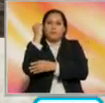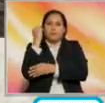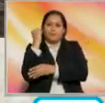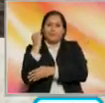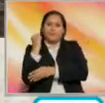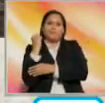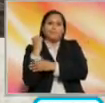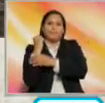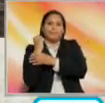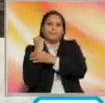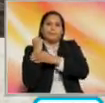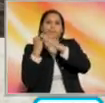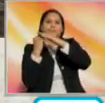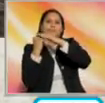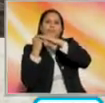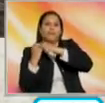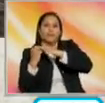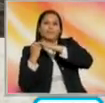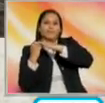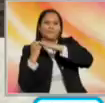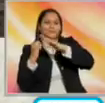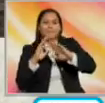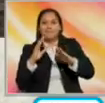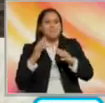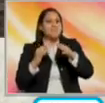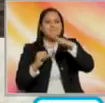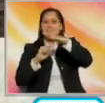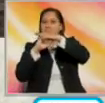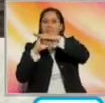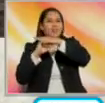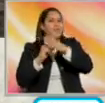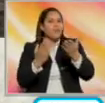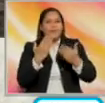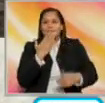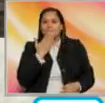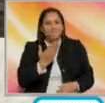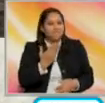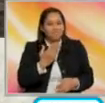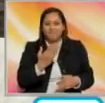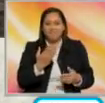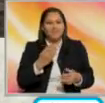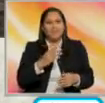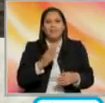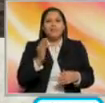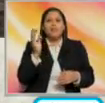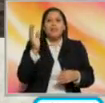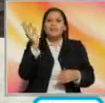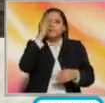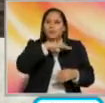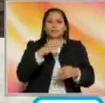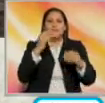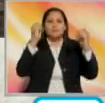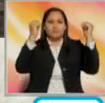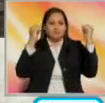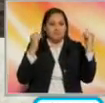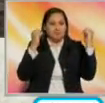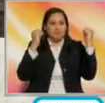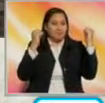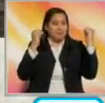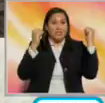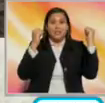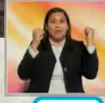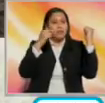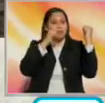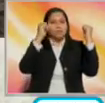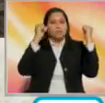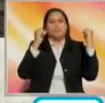retícula, entonces no tenía un basamento que Claro, fuera apropiado. apropiado, estamos viendo correos al lado, y